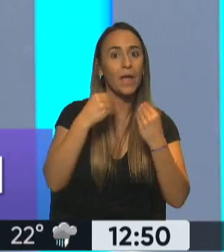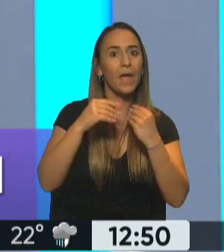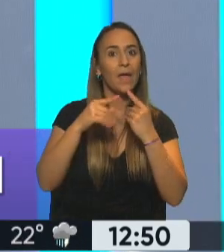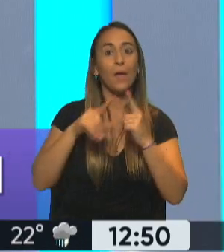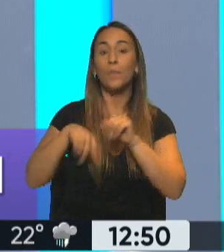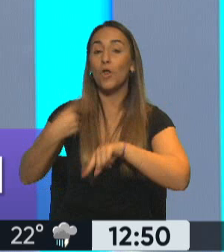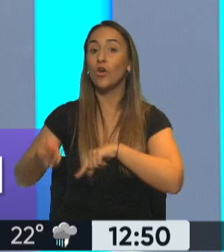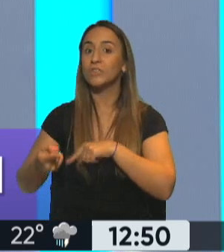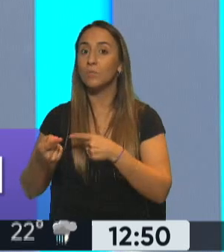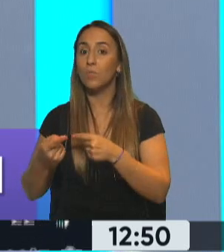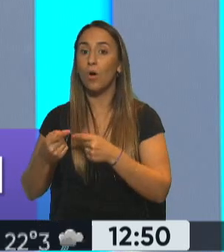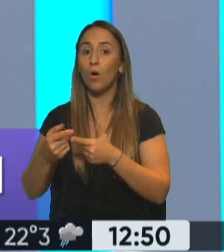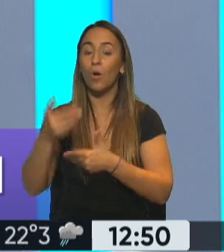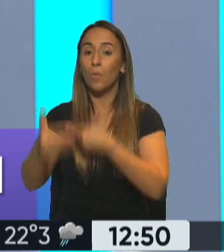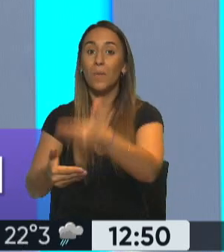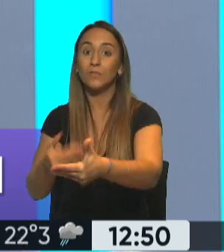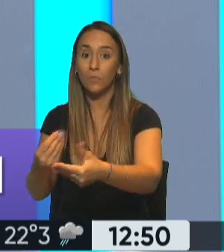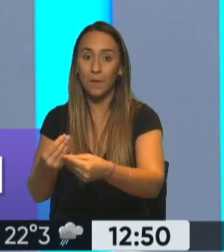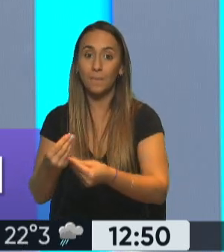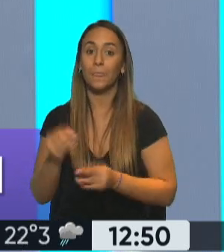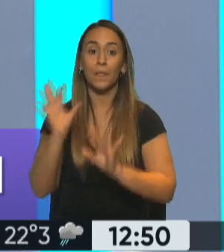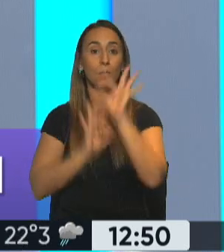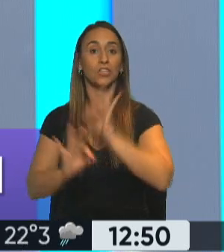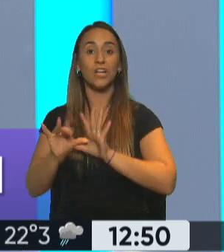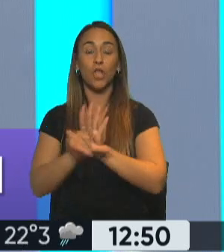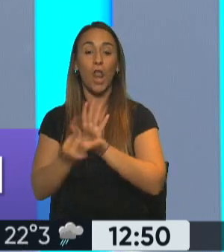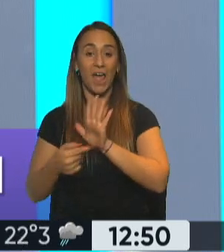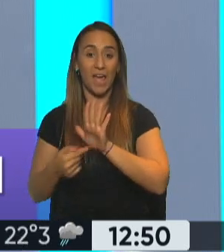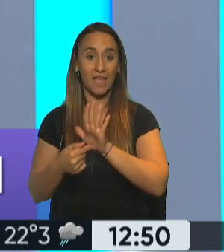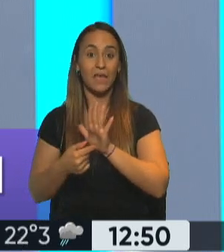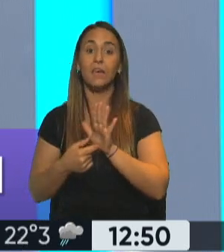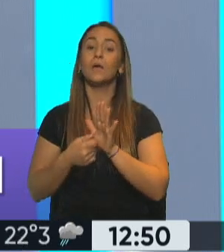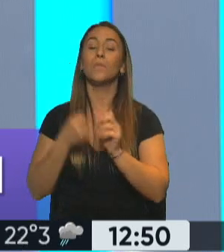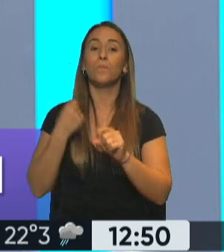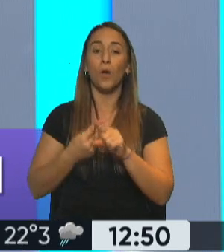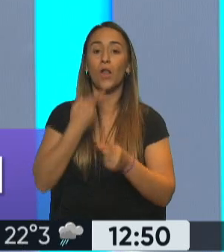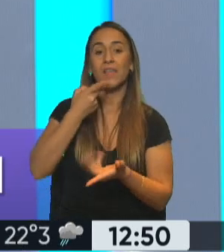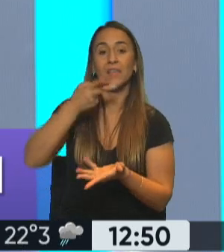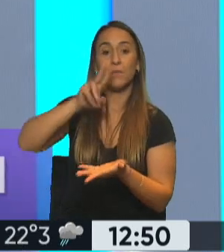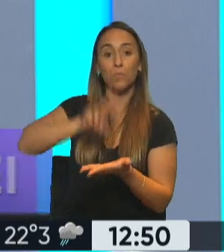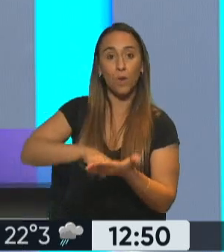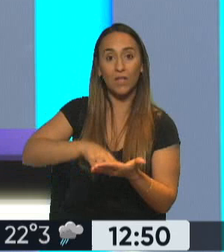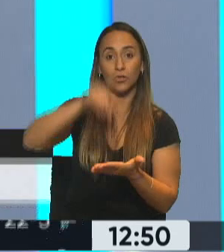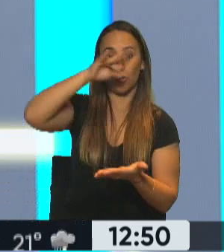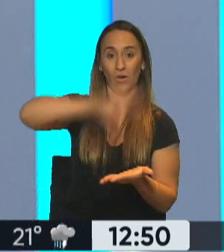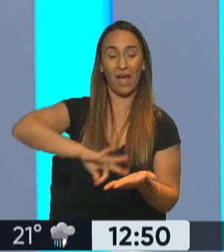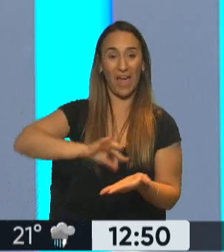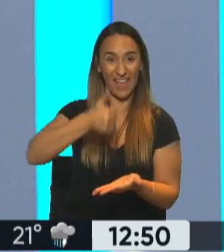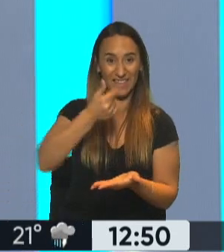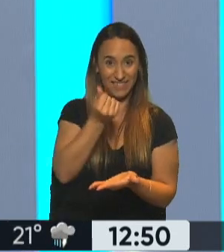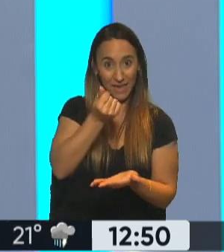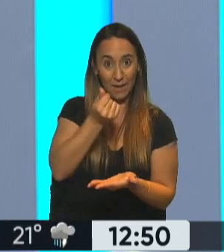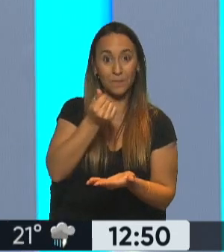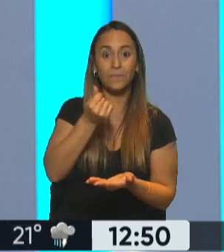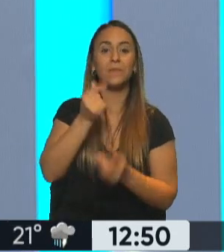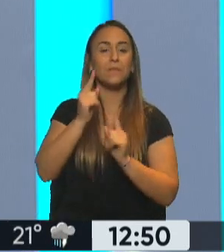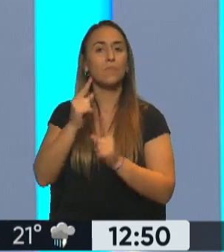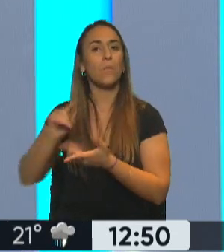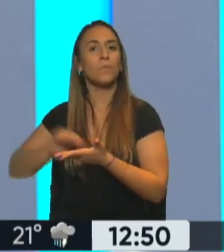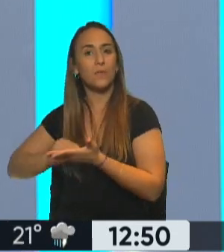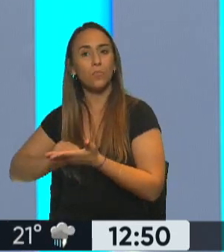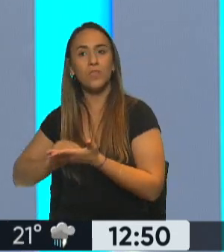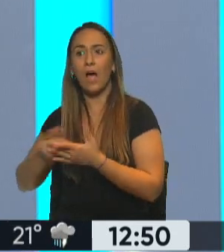enviar el proyecto de ley de modificaciones del impuesto a las ganancias, retrotraer la medida que sancionó la Cámara de Diputados y